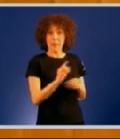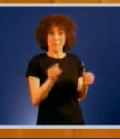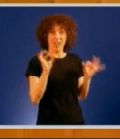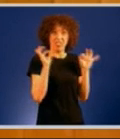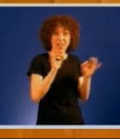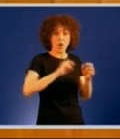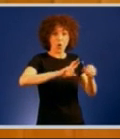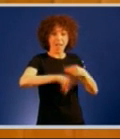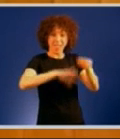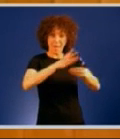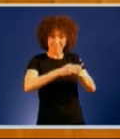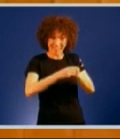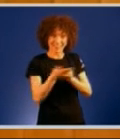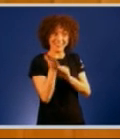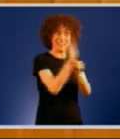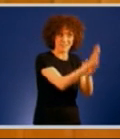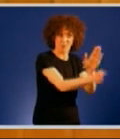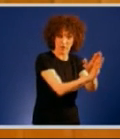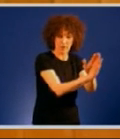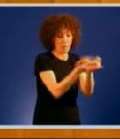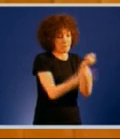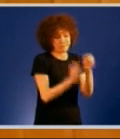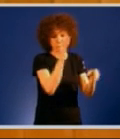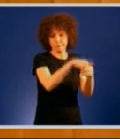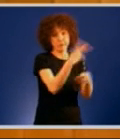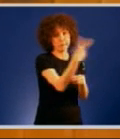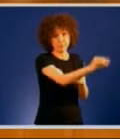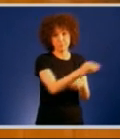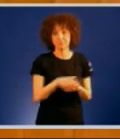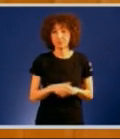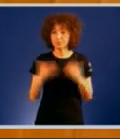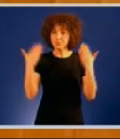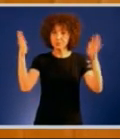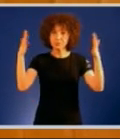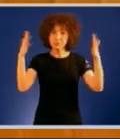que este grupo mantuvo vivas, hemos manifestado nuestro voto en contra. Gracias, señora Soya.